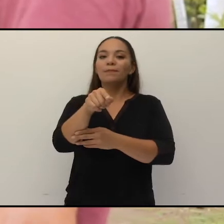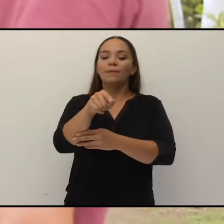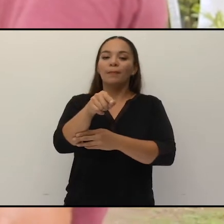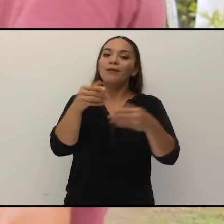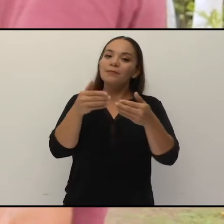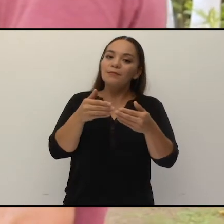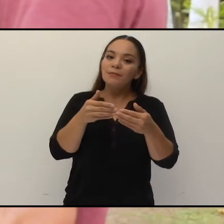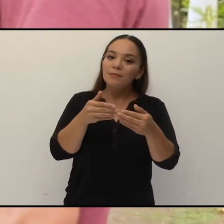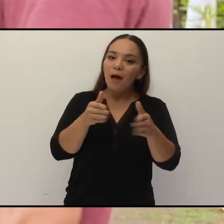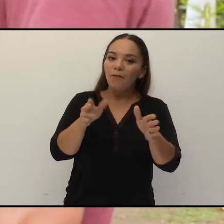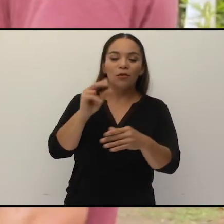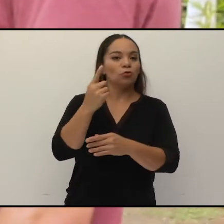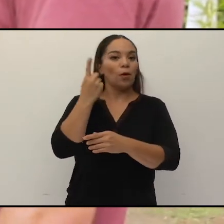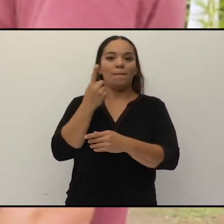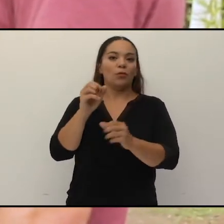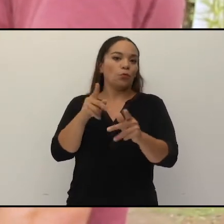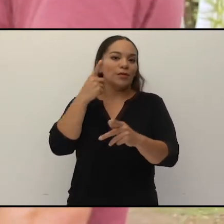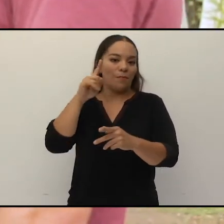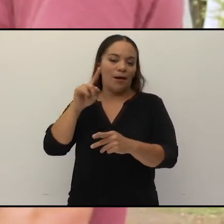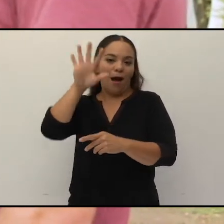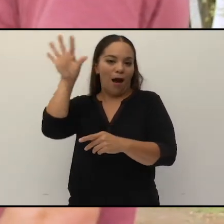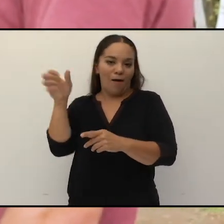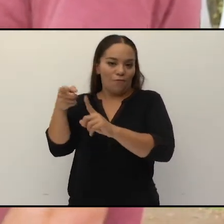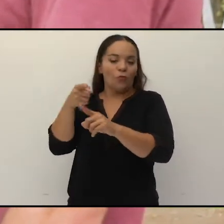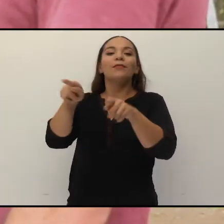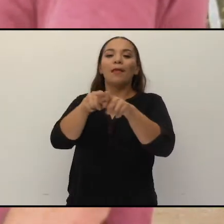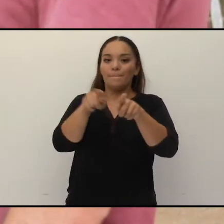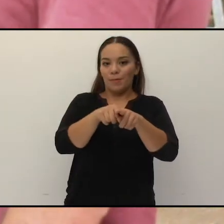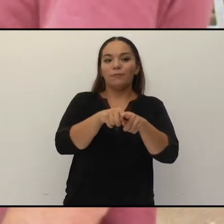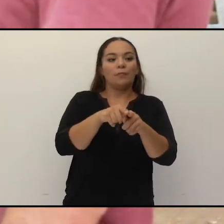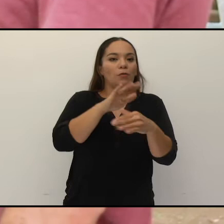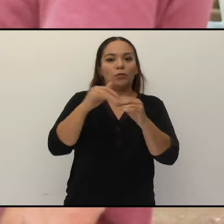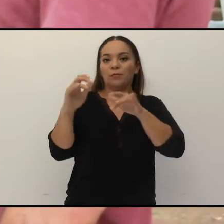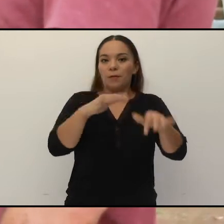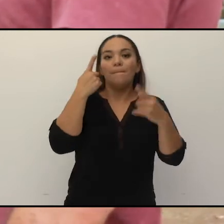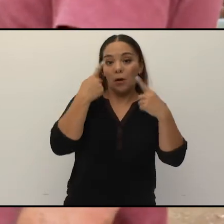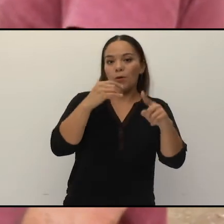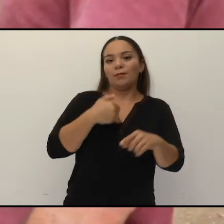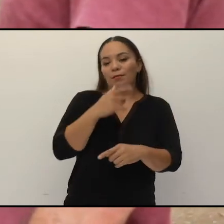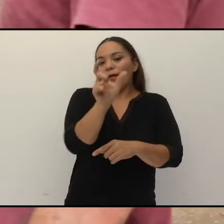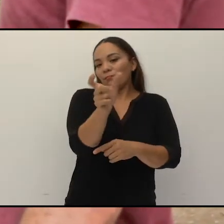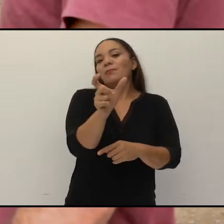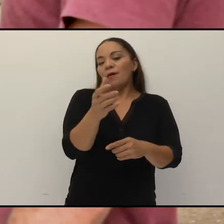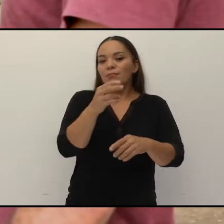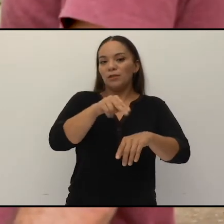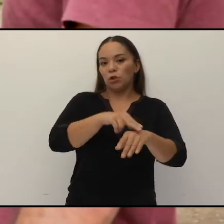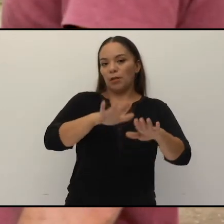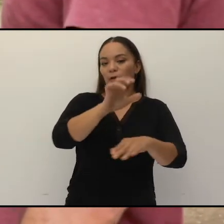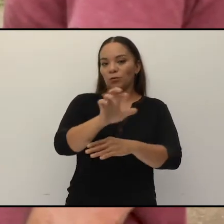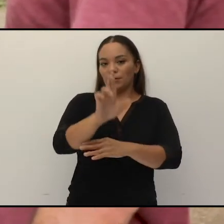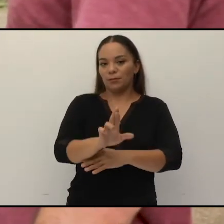abre, no únicamente para el afro, sino para todo migrante, la opción de optar por la nacionalidad.